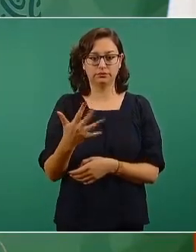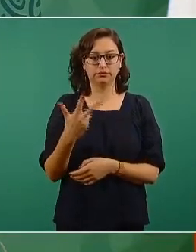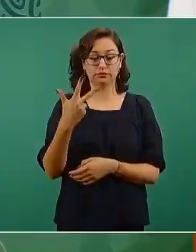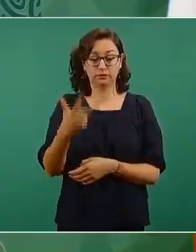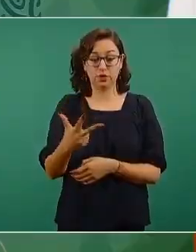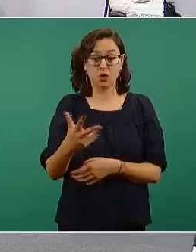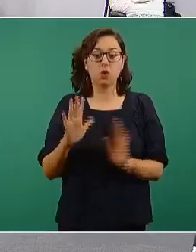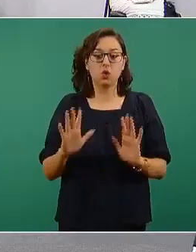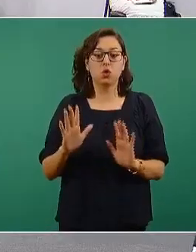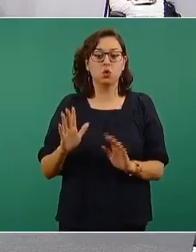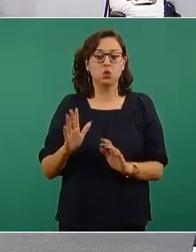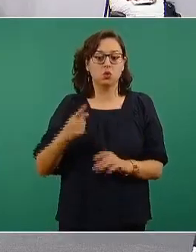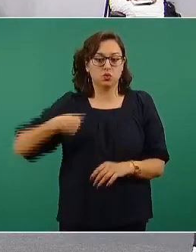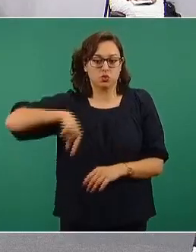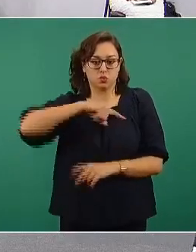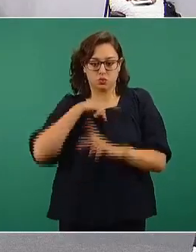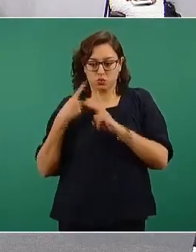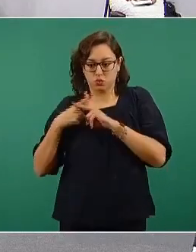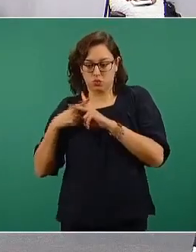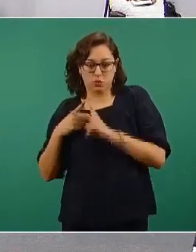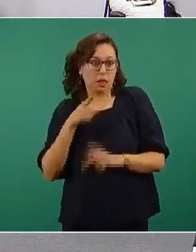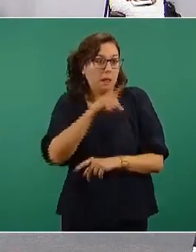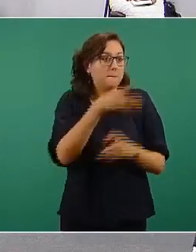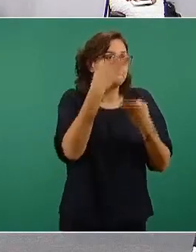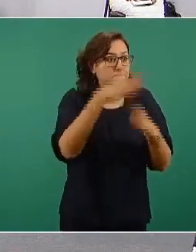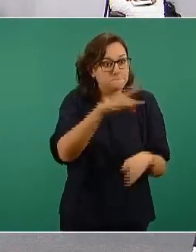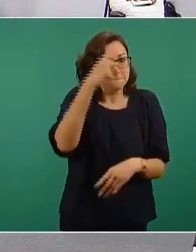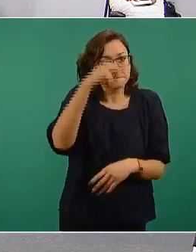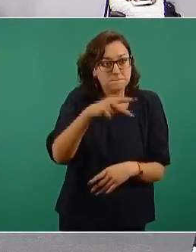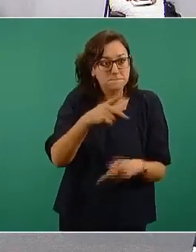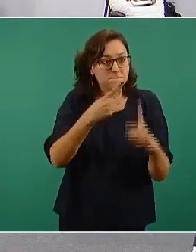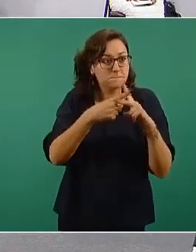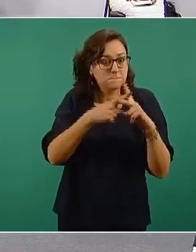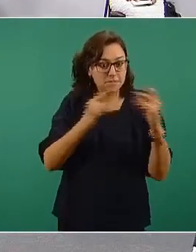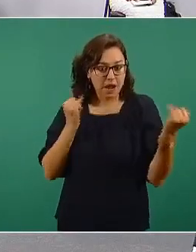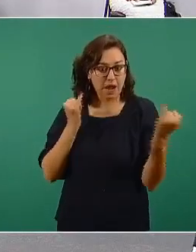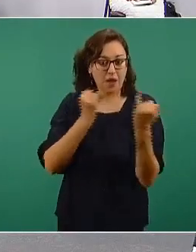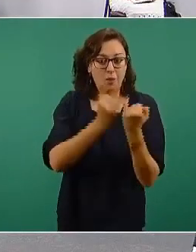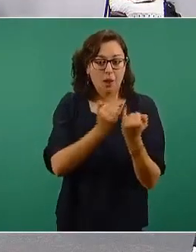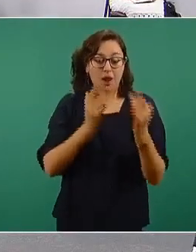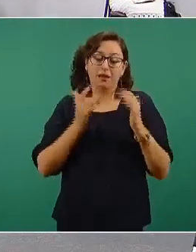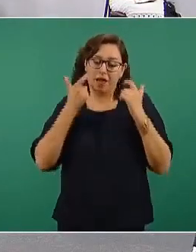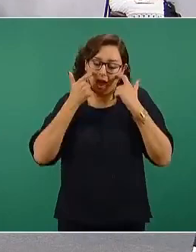$4,158 es nuestro estimado, a ver si no fallamos.